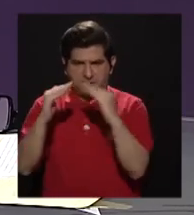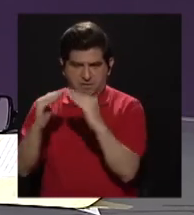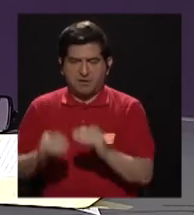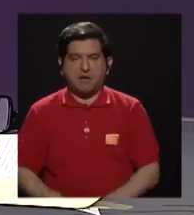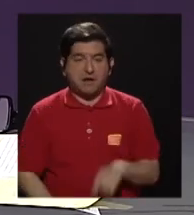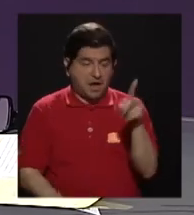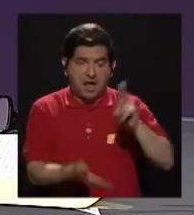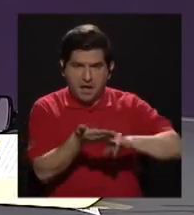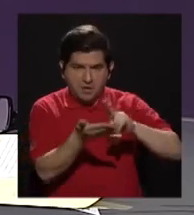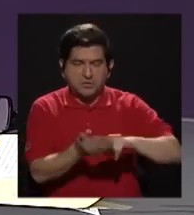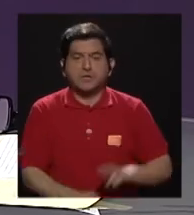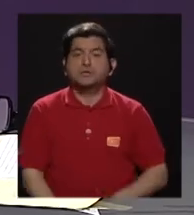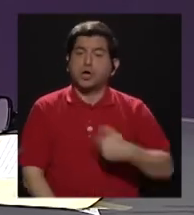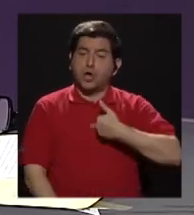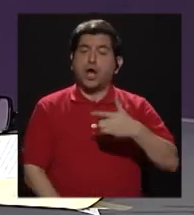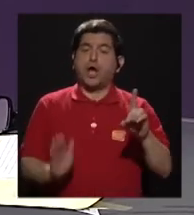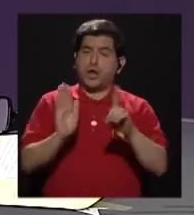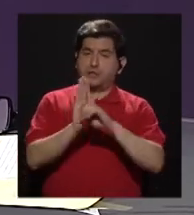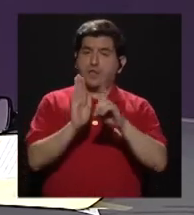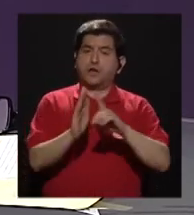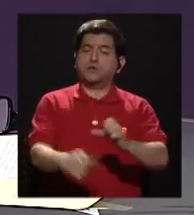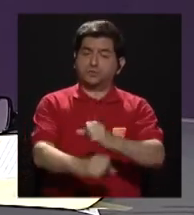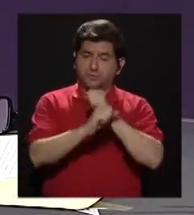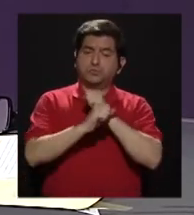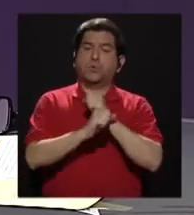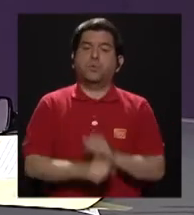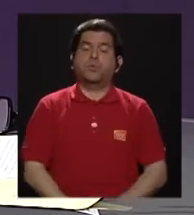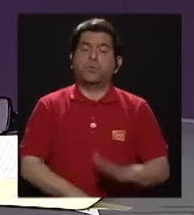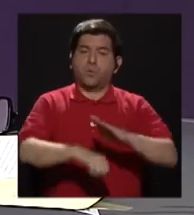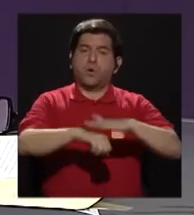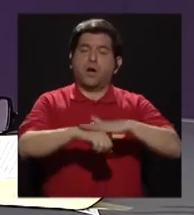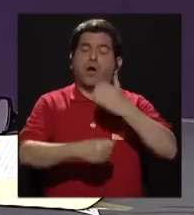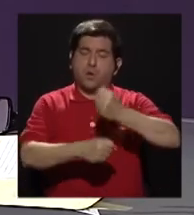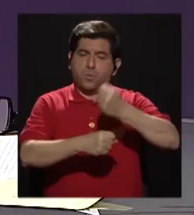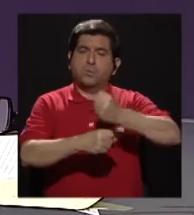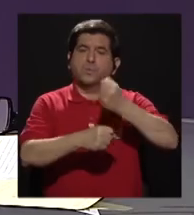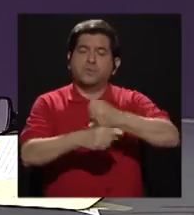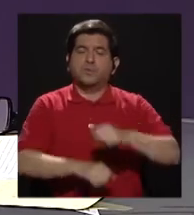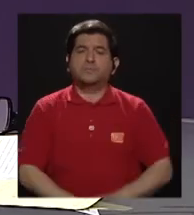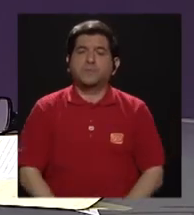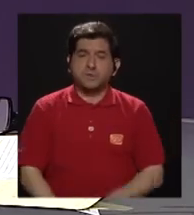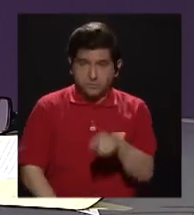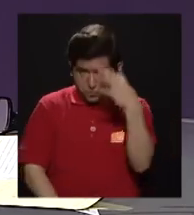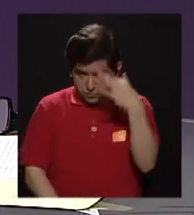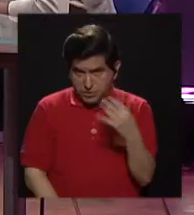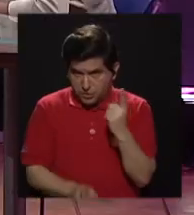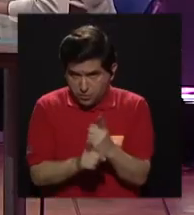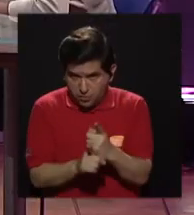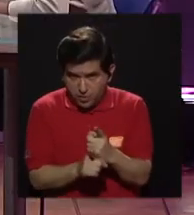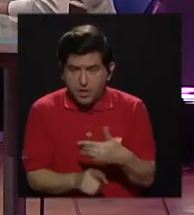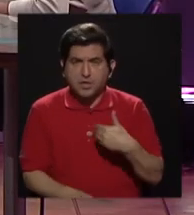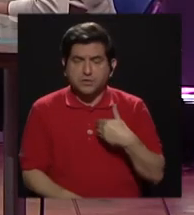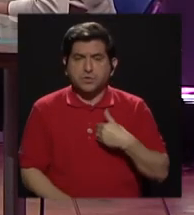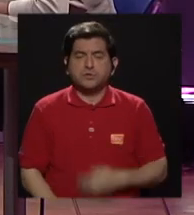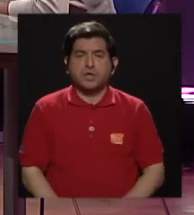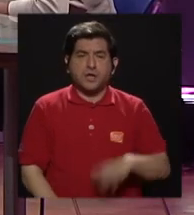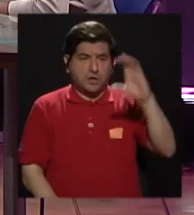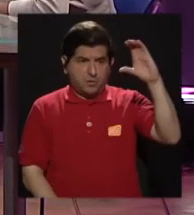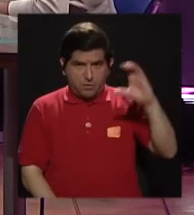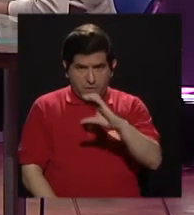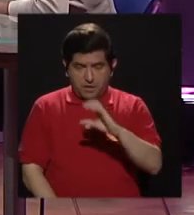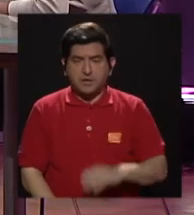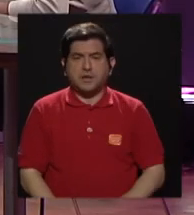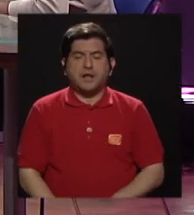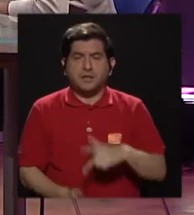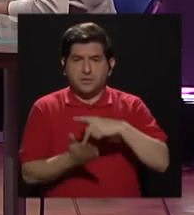las van a contratar, mira, yo tengo derecho a que me asegure a un permiso de trabajo, ¿le parece? Tengo un aguinaldo, tengo un salario